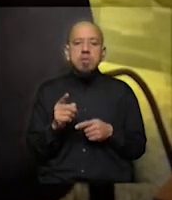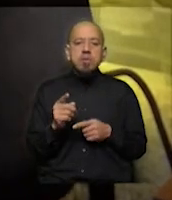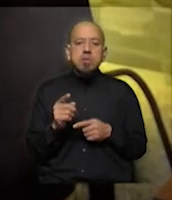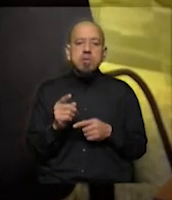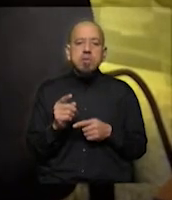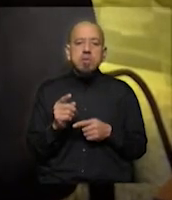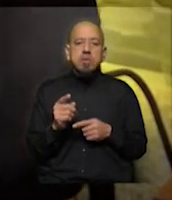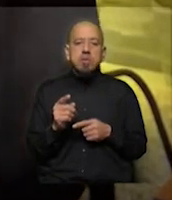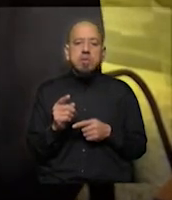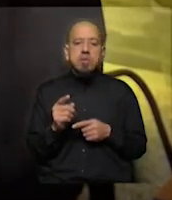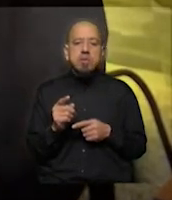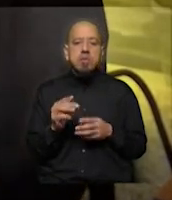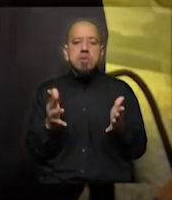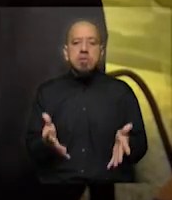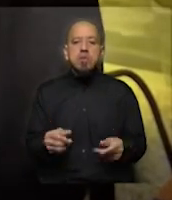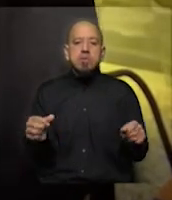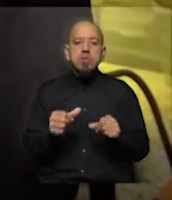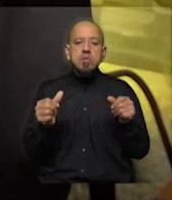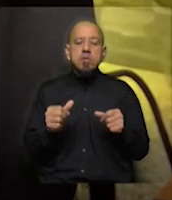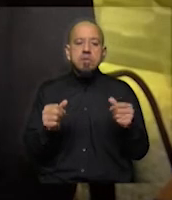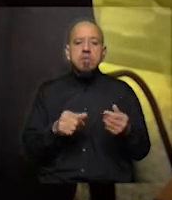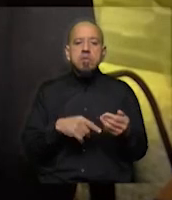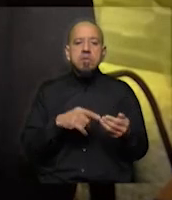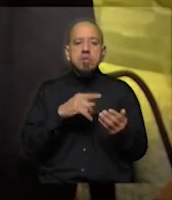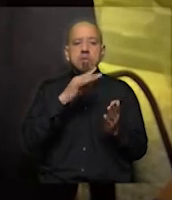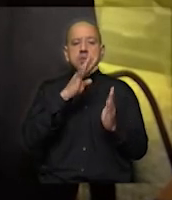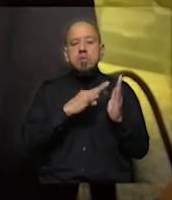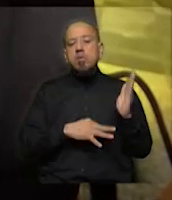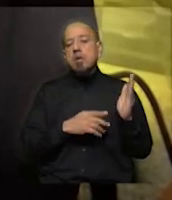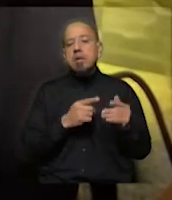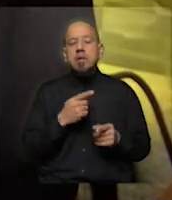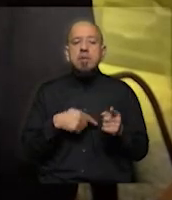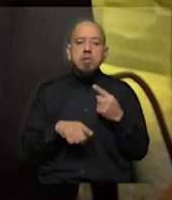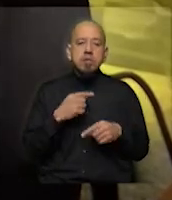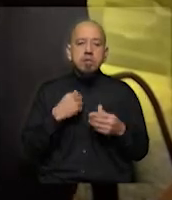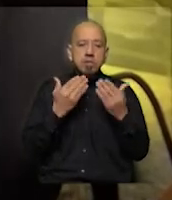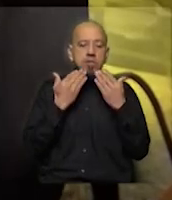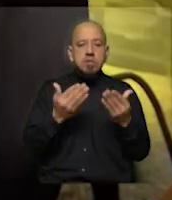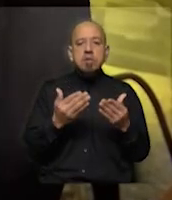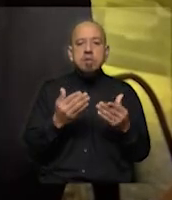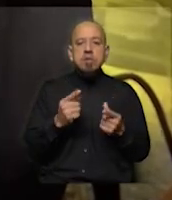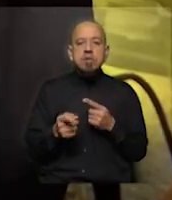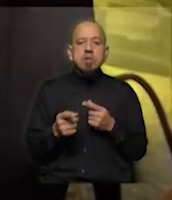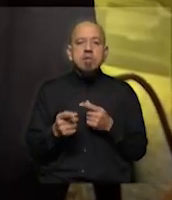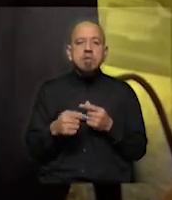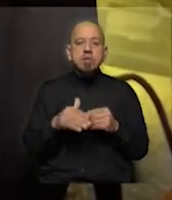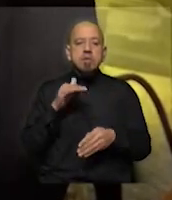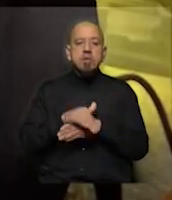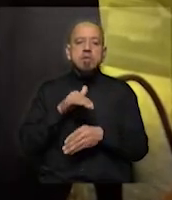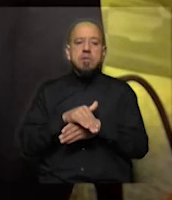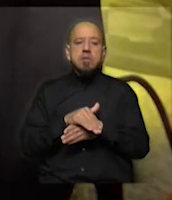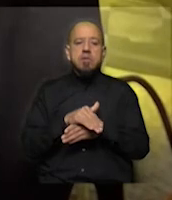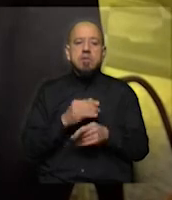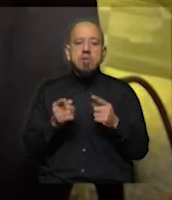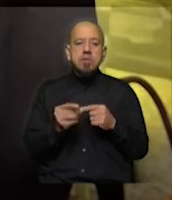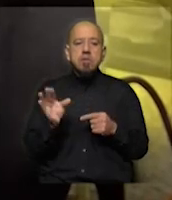crear una carta que nos abarque a todos. Buenísimo. Bueno, muchísimas gracias por recibirnos. Felicitaciones por